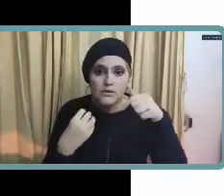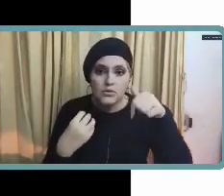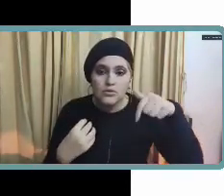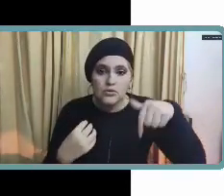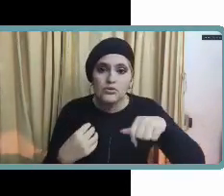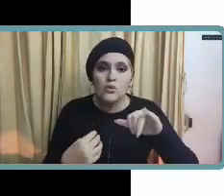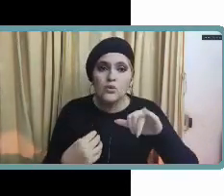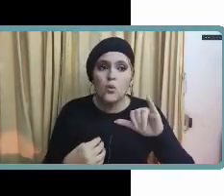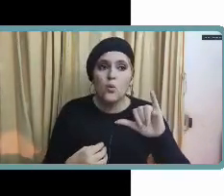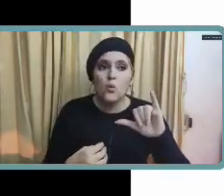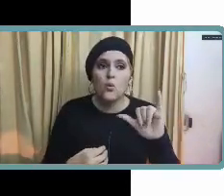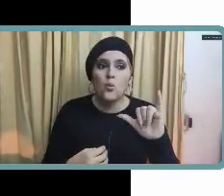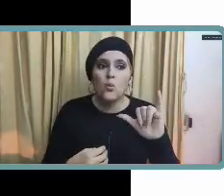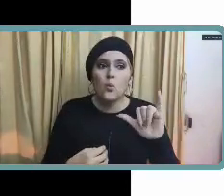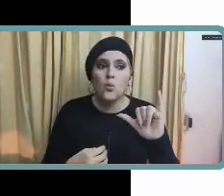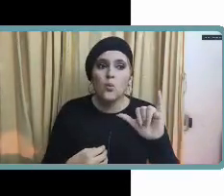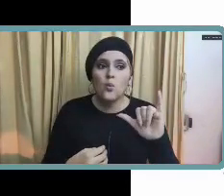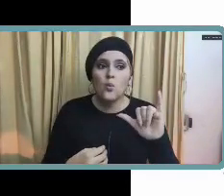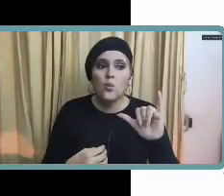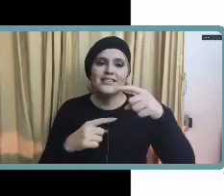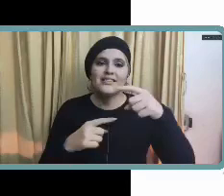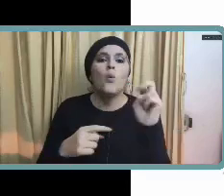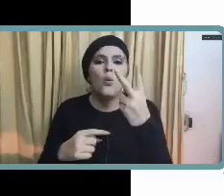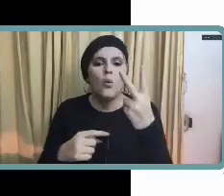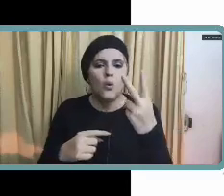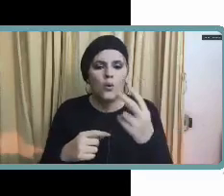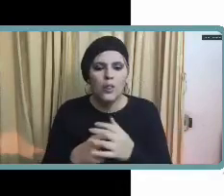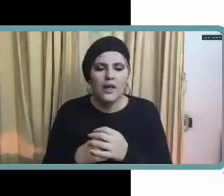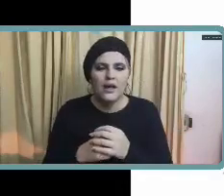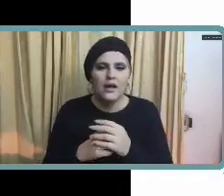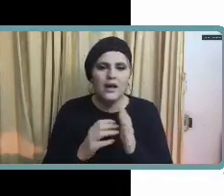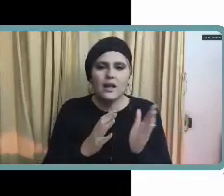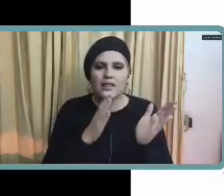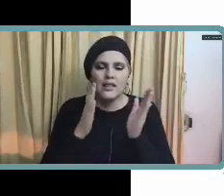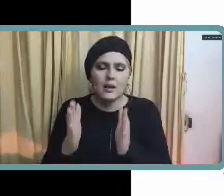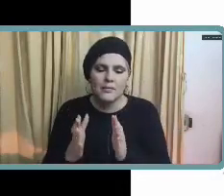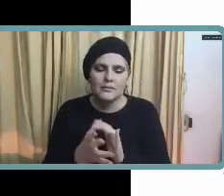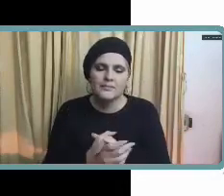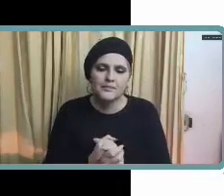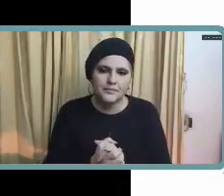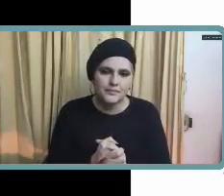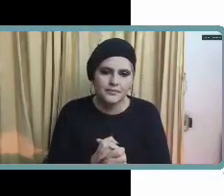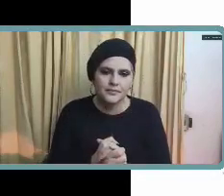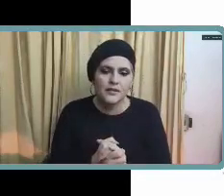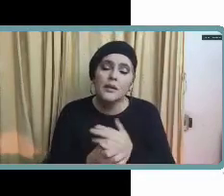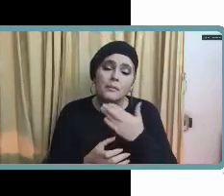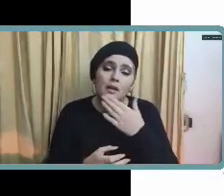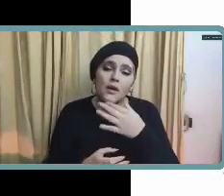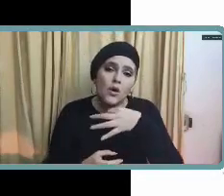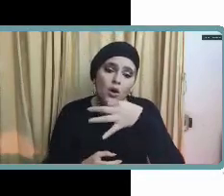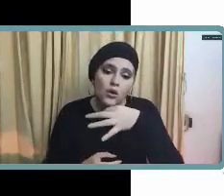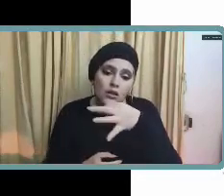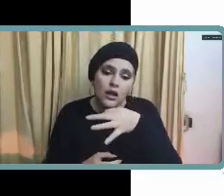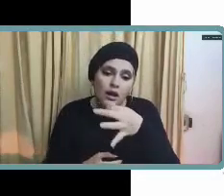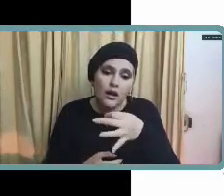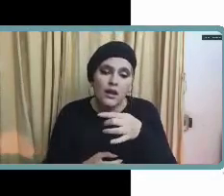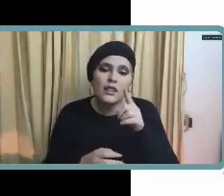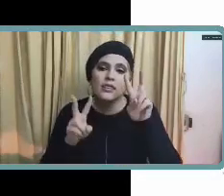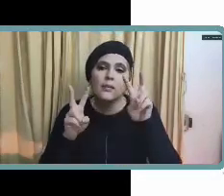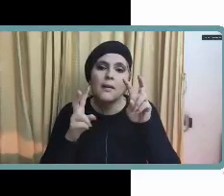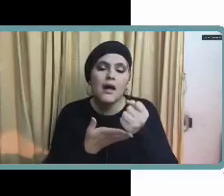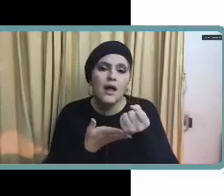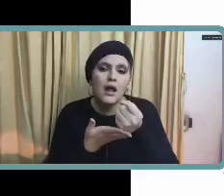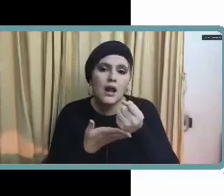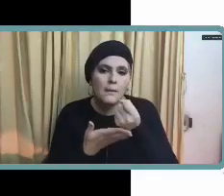etapa de esta capacitación. Y también contarles un poco de farmacoterapia en el espectro del autismo. Tenemos también en